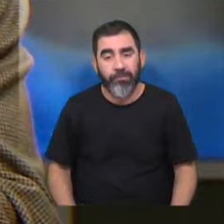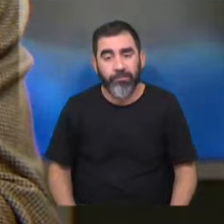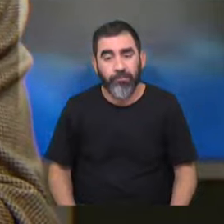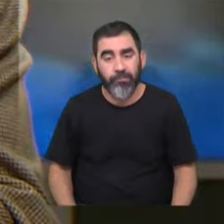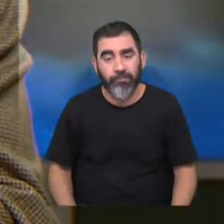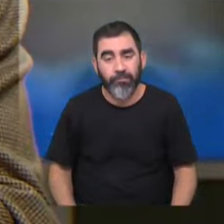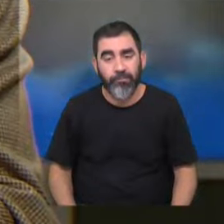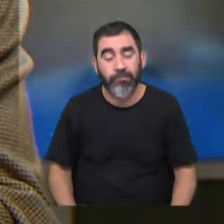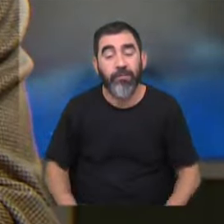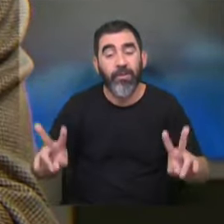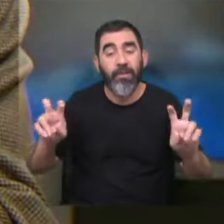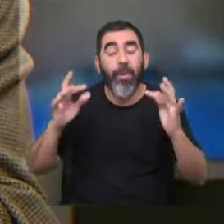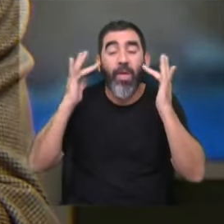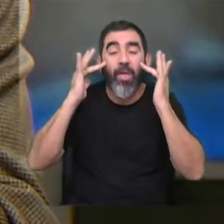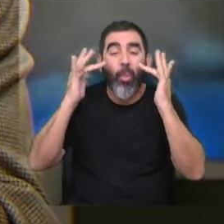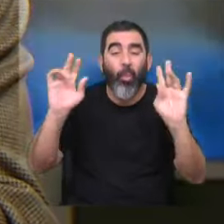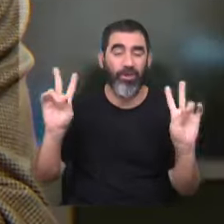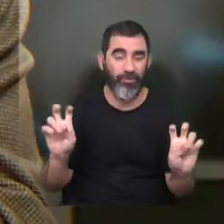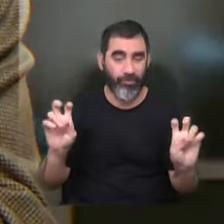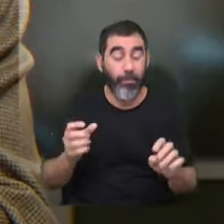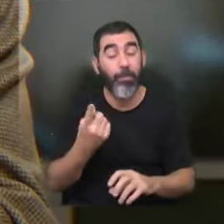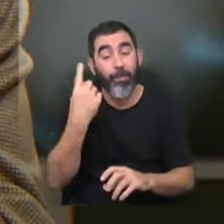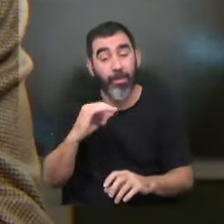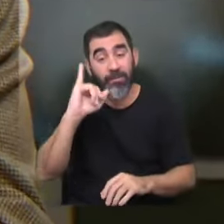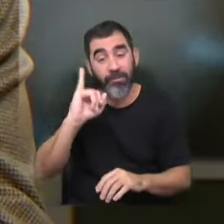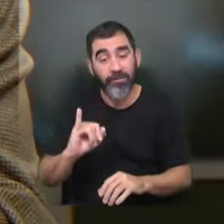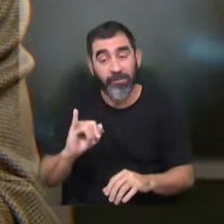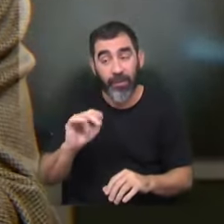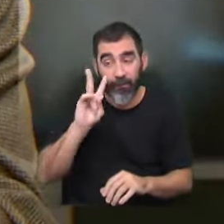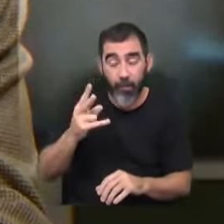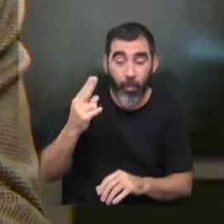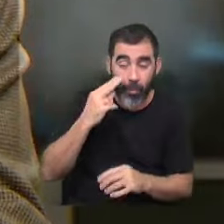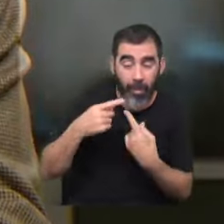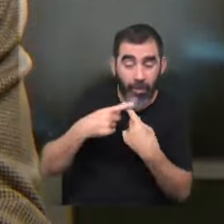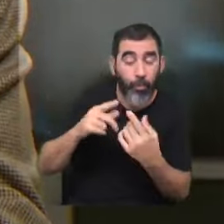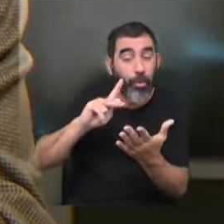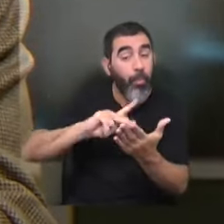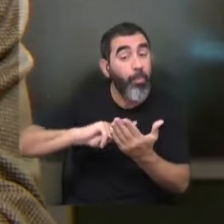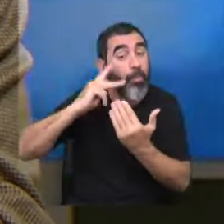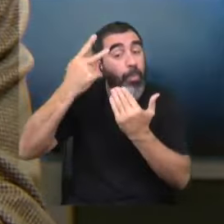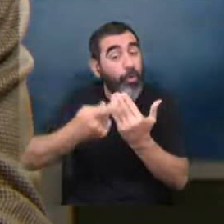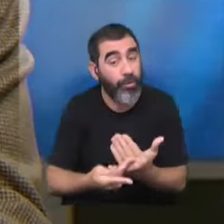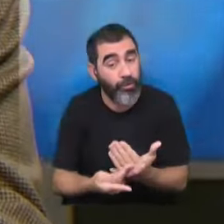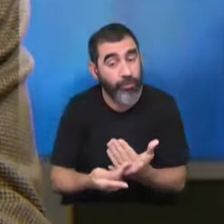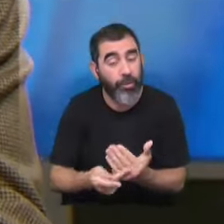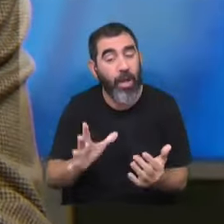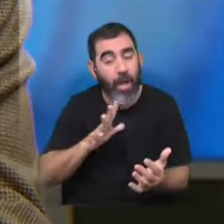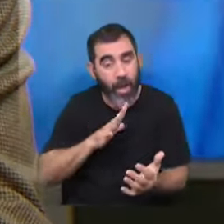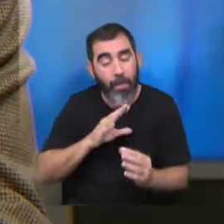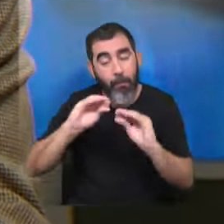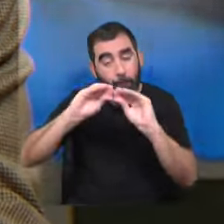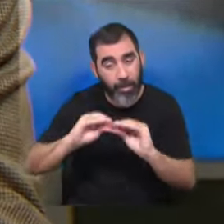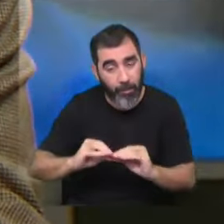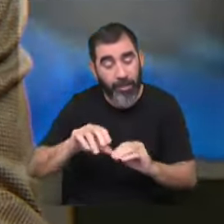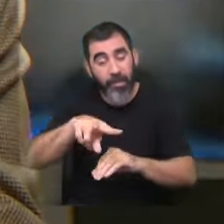mirándolo disciplinarmente. En la medida en que nosotros veamos problemas y discutamos proyectos, encontramos cómo la matemática,